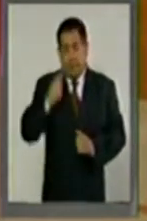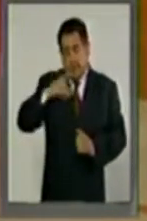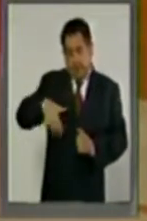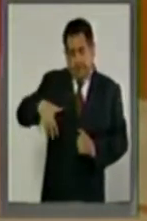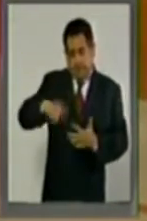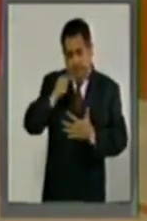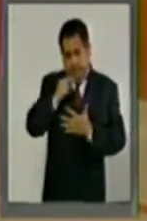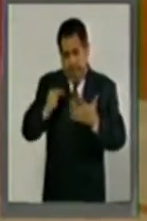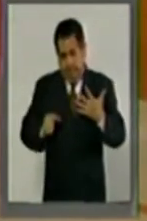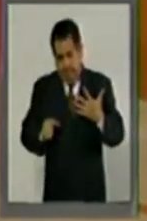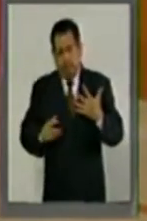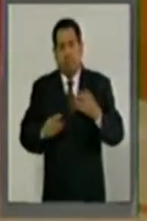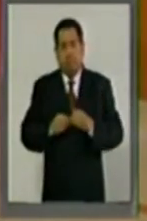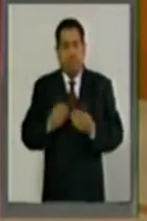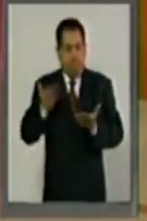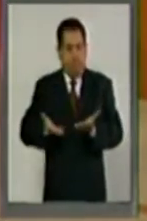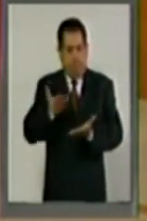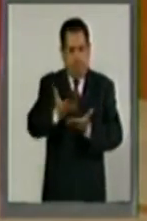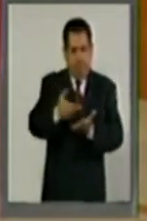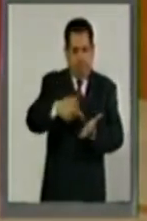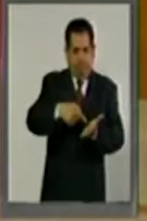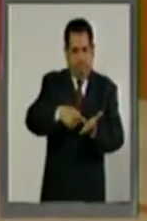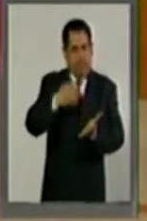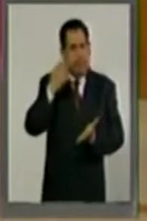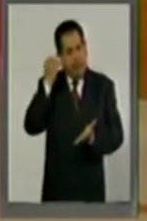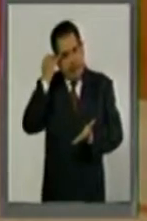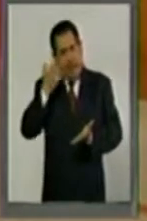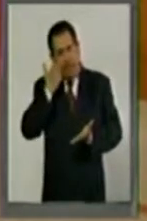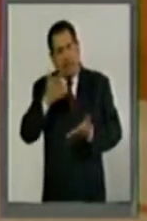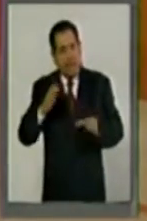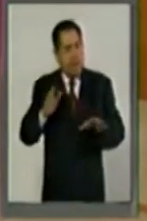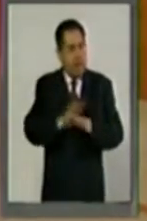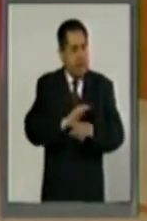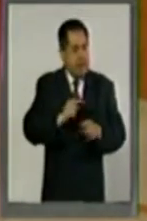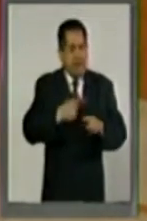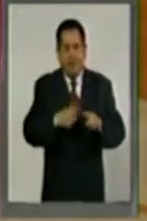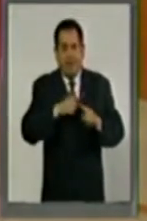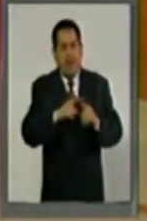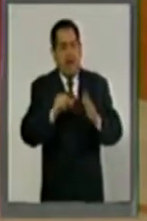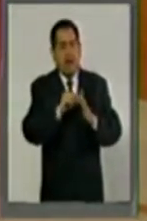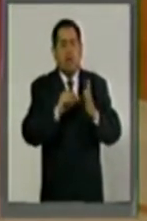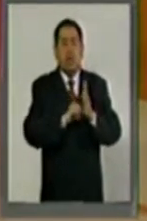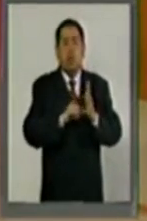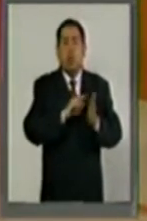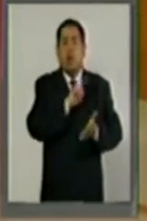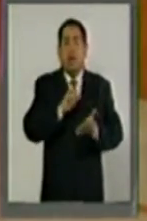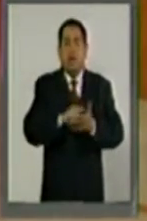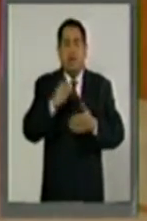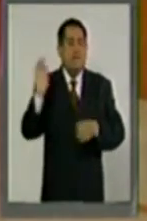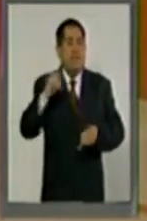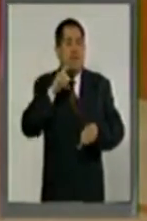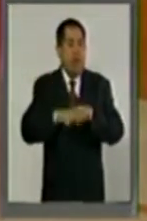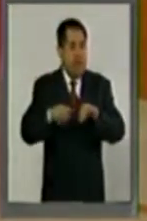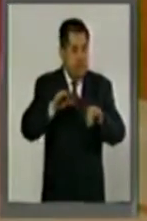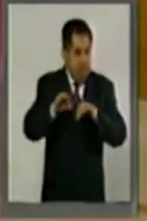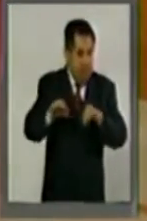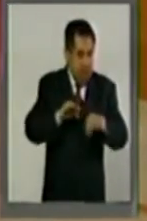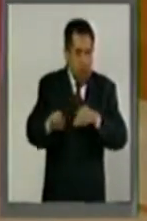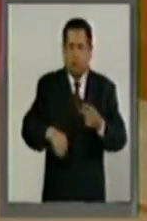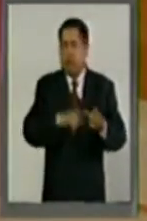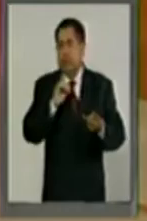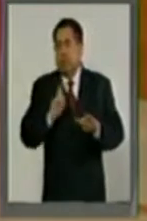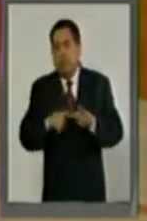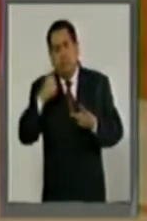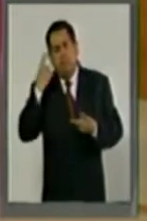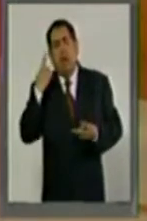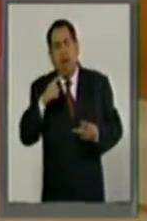anteriormente expuesto, la presente iniciativa busca reformar diversos artículos de la Ley Federal de los Trabajadores al Servicio del Estado